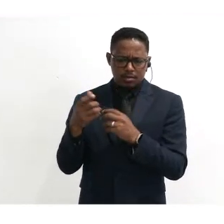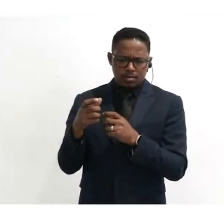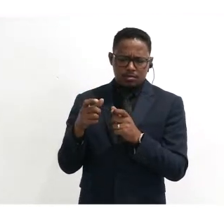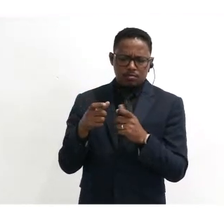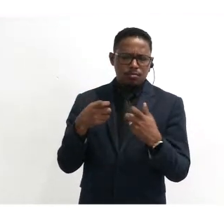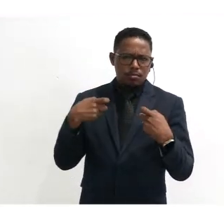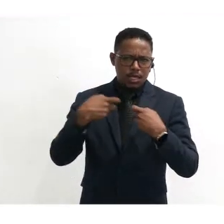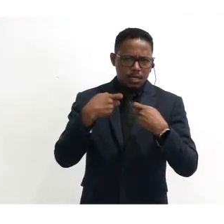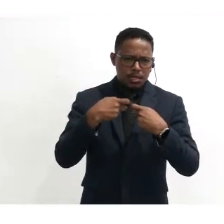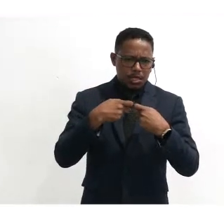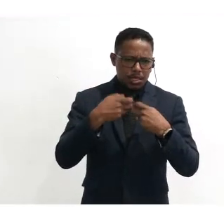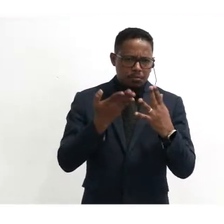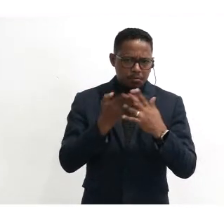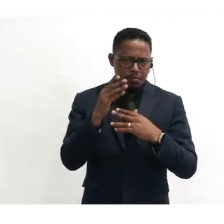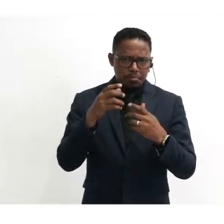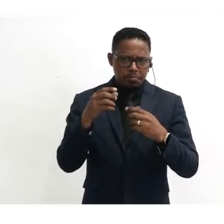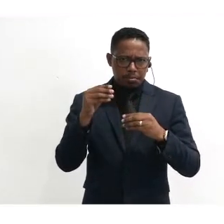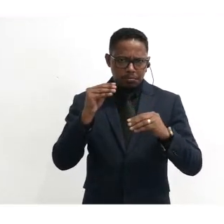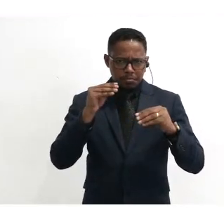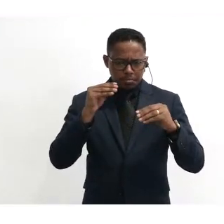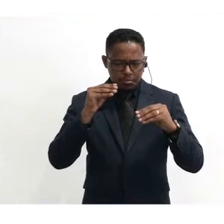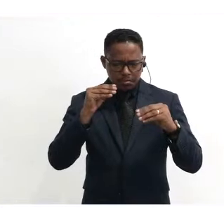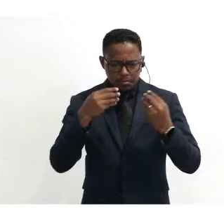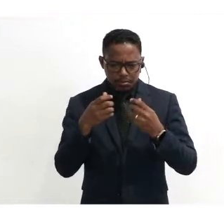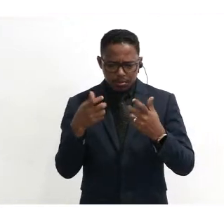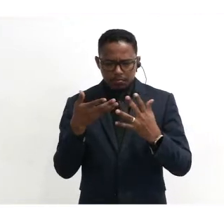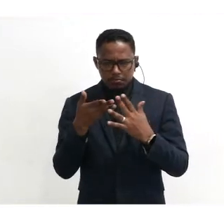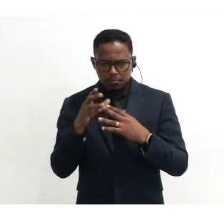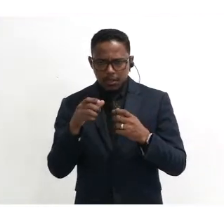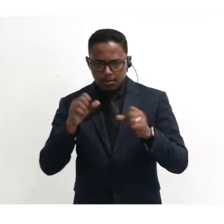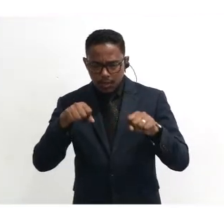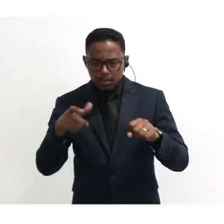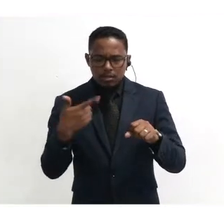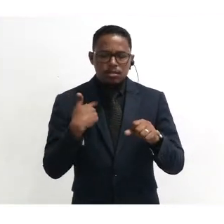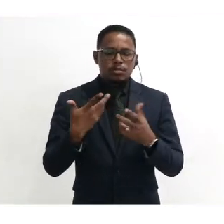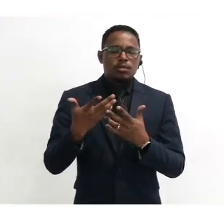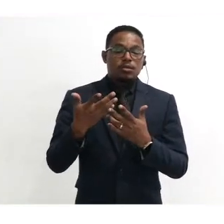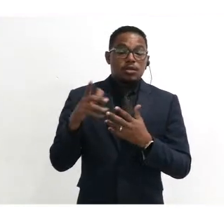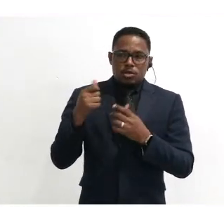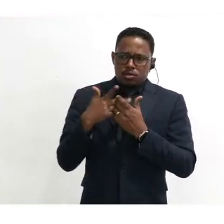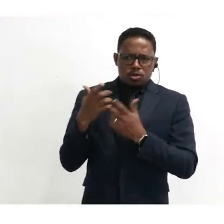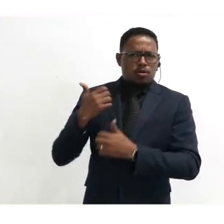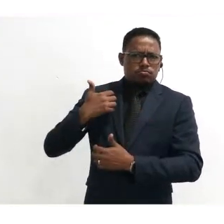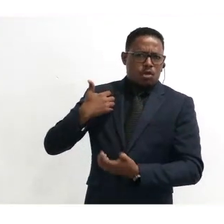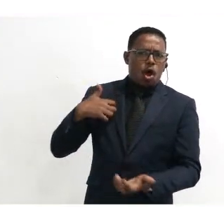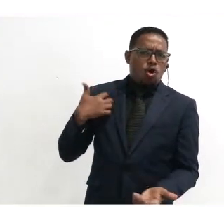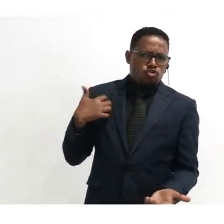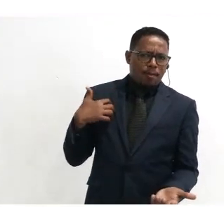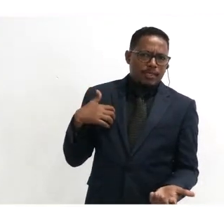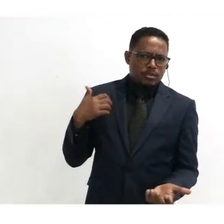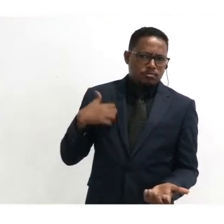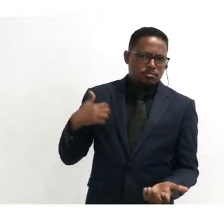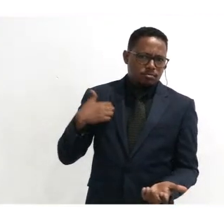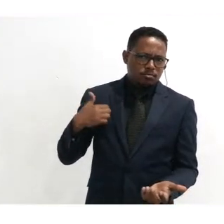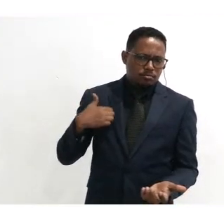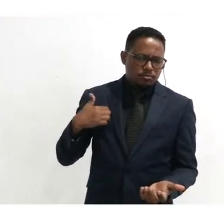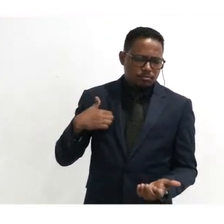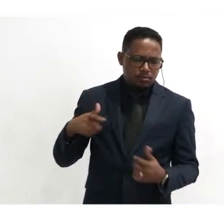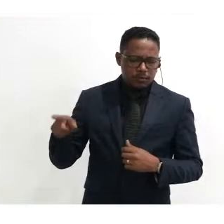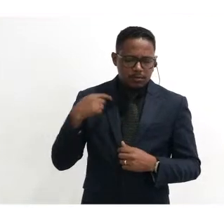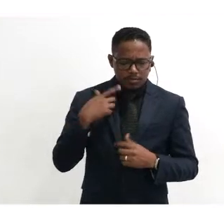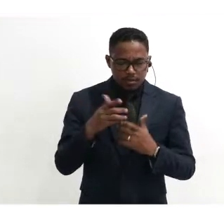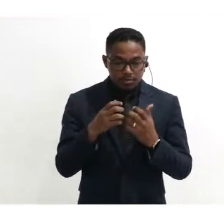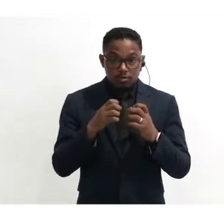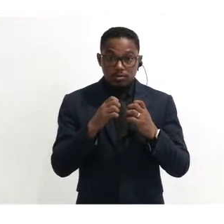second. But in a semiconductor fab, you may see rows of equipment, and you see